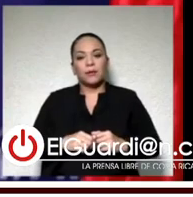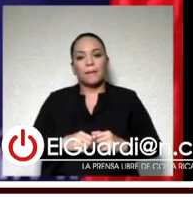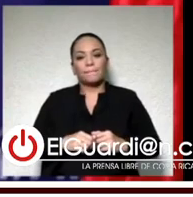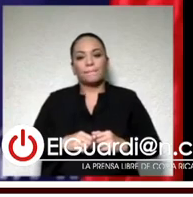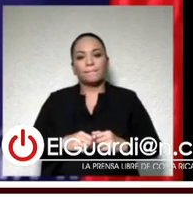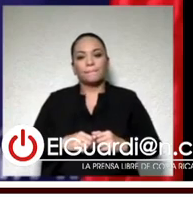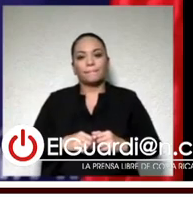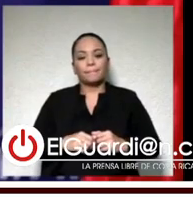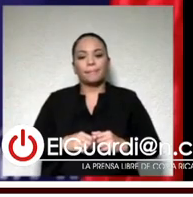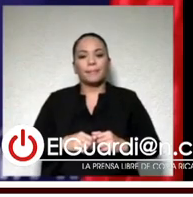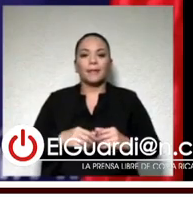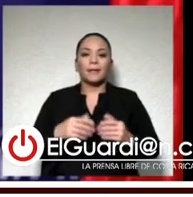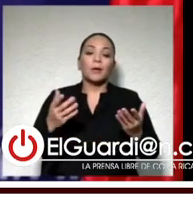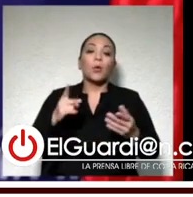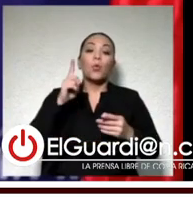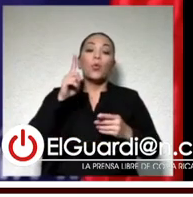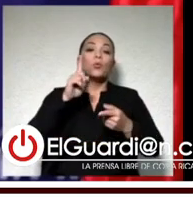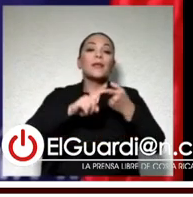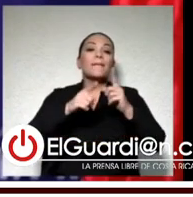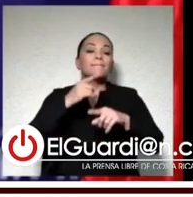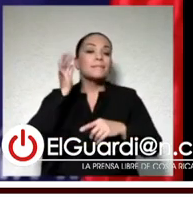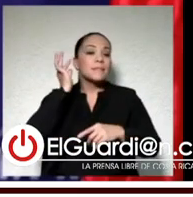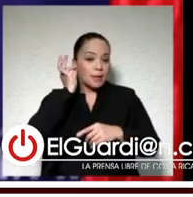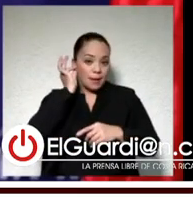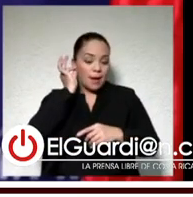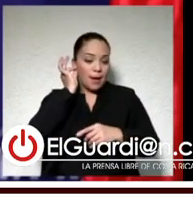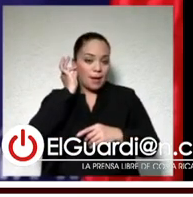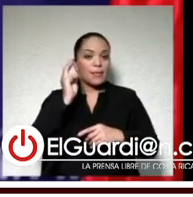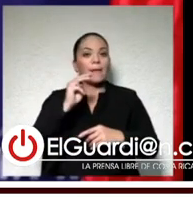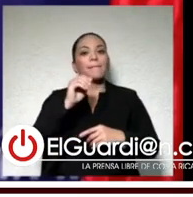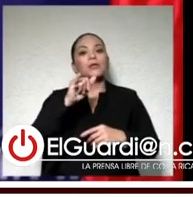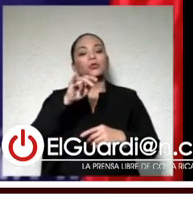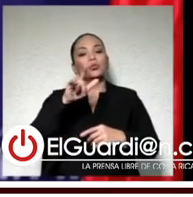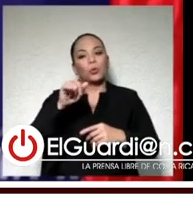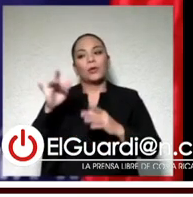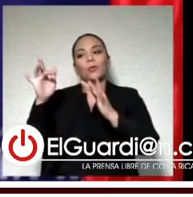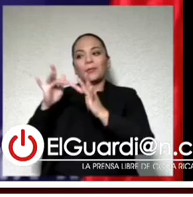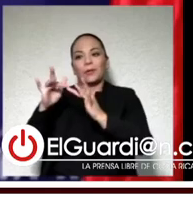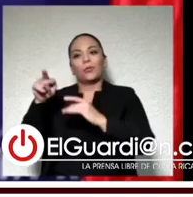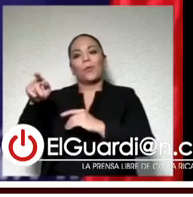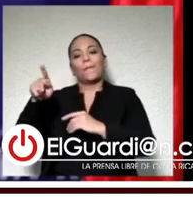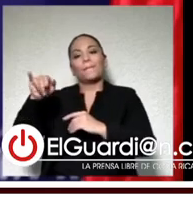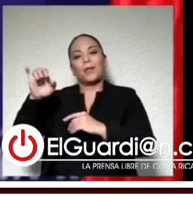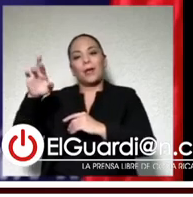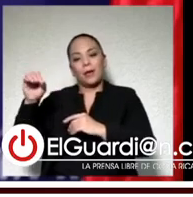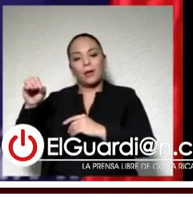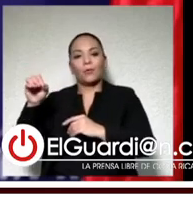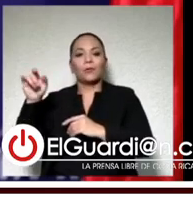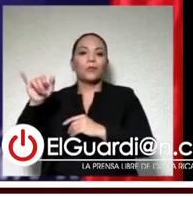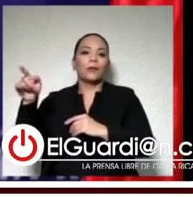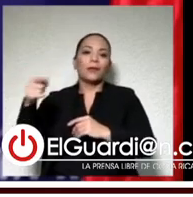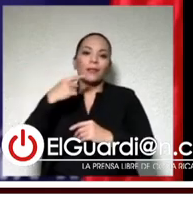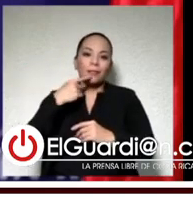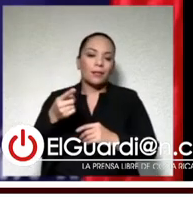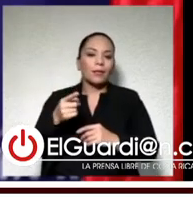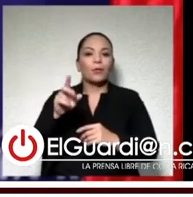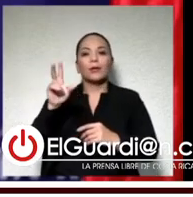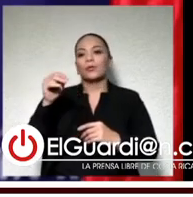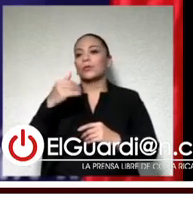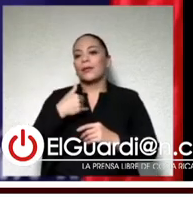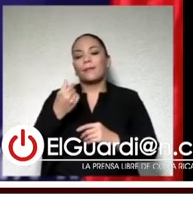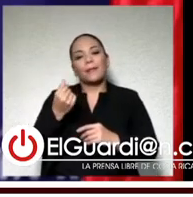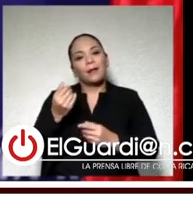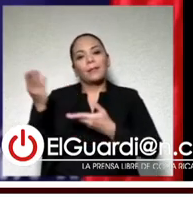porque una amiga de doña Mayuli estaba en contacto con don Piero y don Piero le lloró que no tenía cómo traer a su